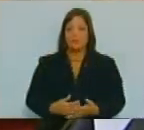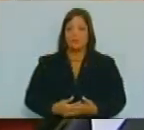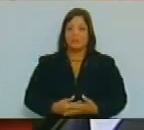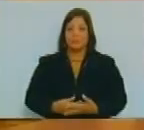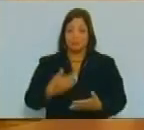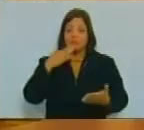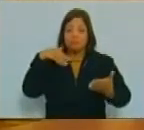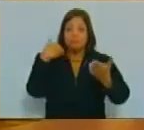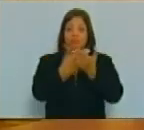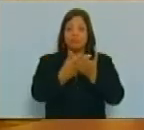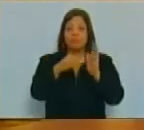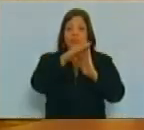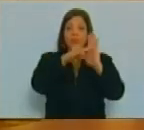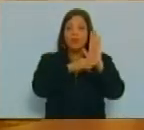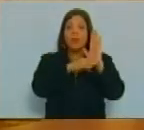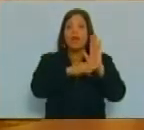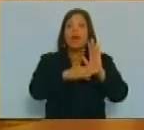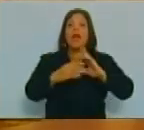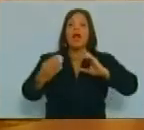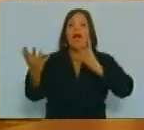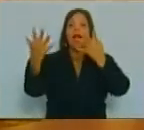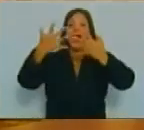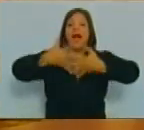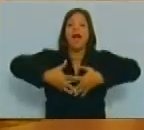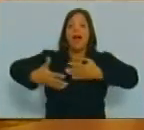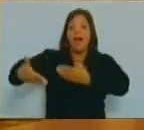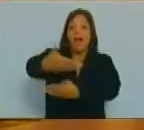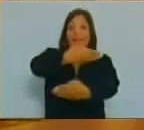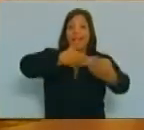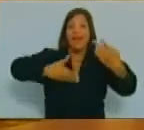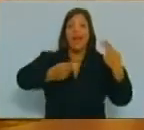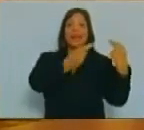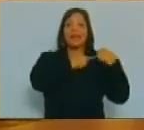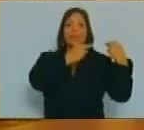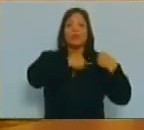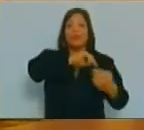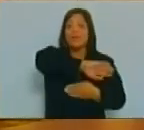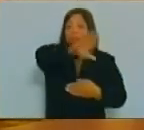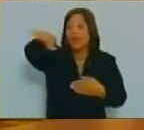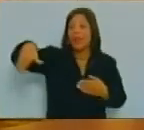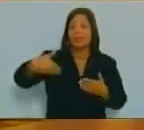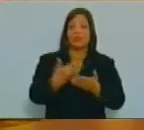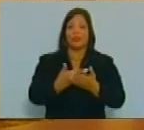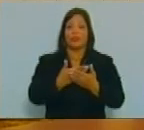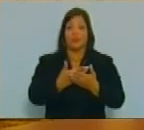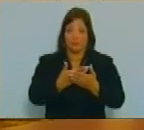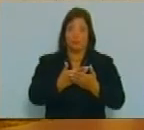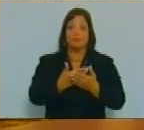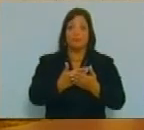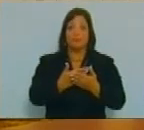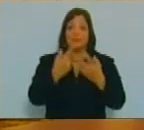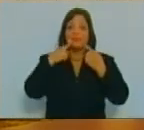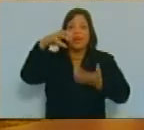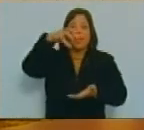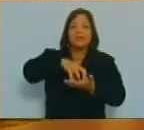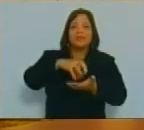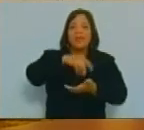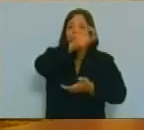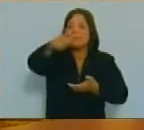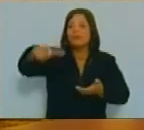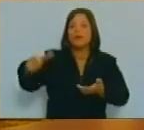que establece el principio de corresponsabilidad de la seguridad de la nación entre el estado y la sociedad